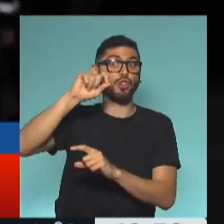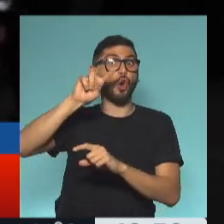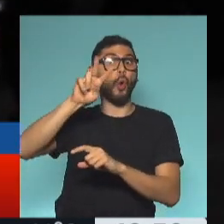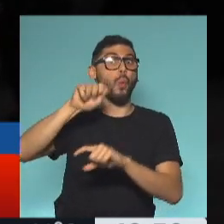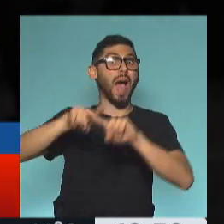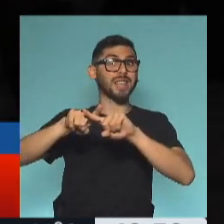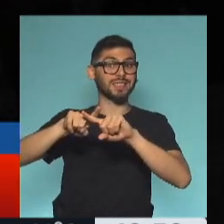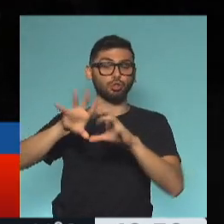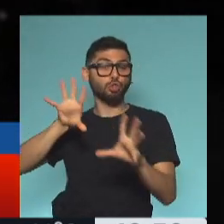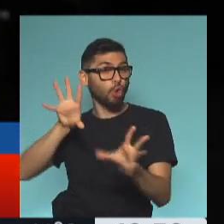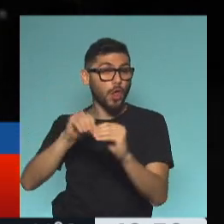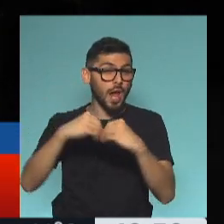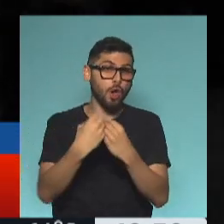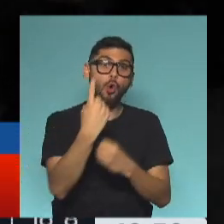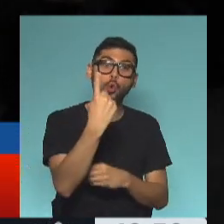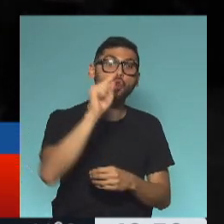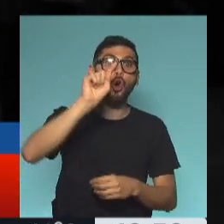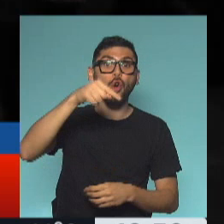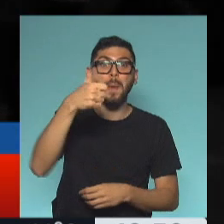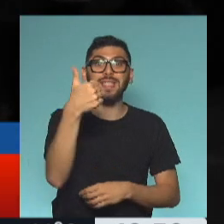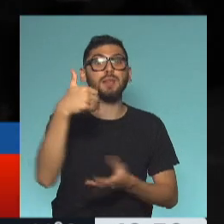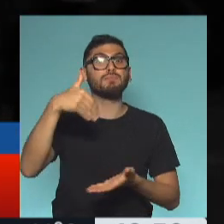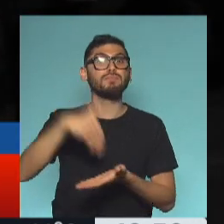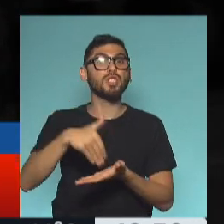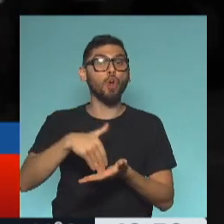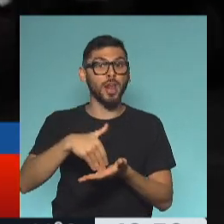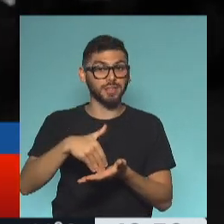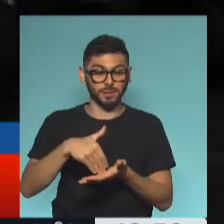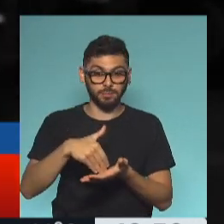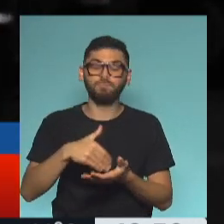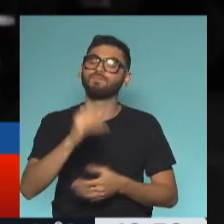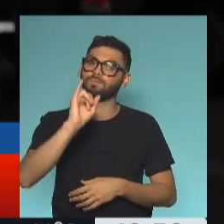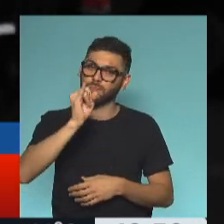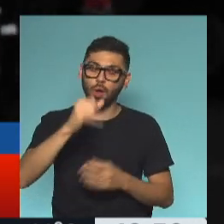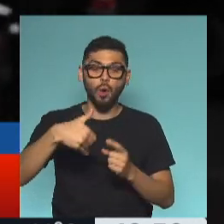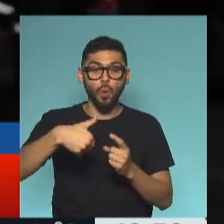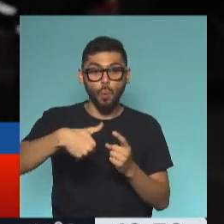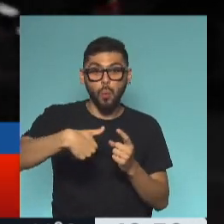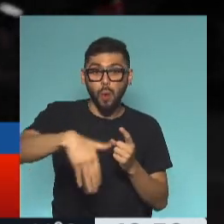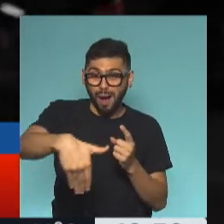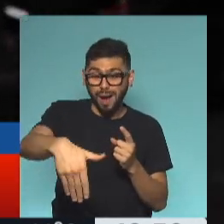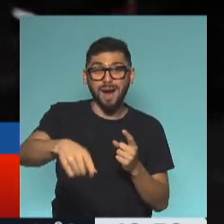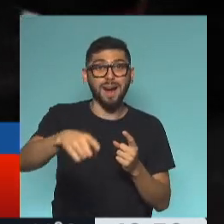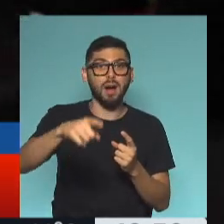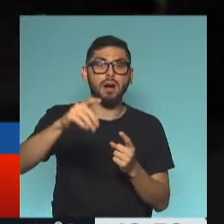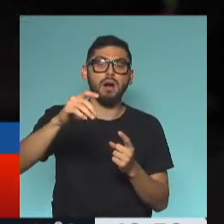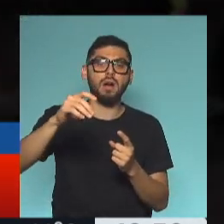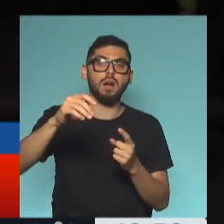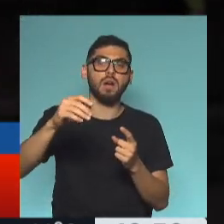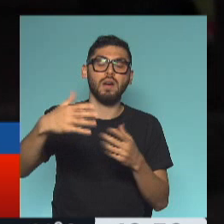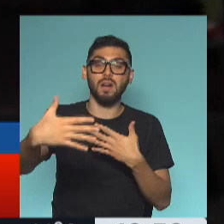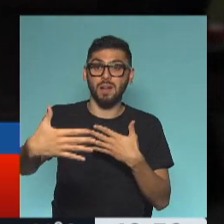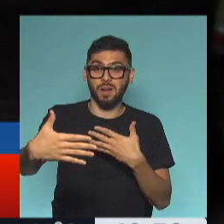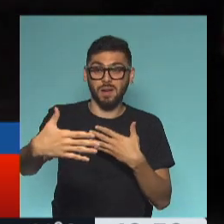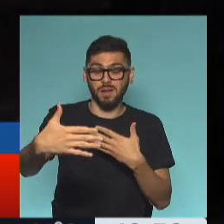alcanza 1,6 millones de dosis en las últimas horas. Así es, luego tendrá que llegar, en las próximas horas, tendrá que llegar la